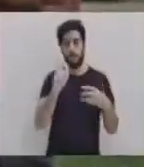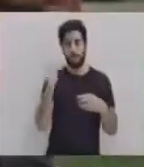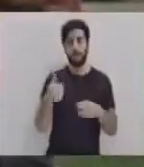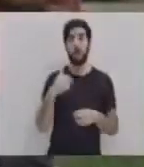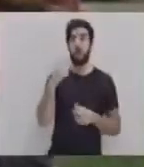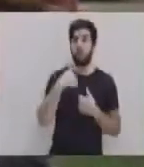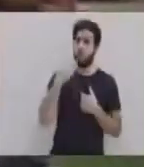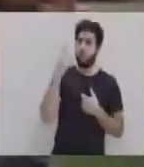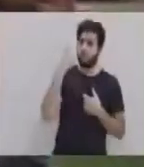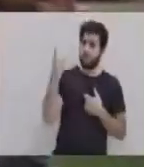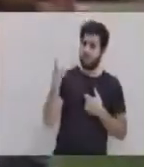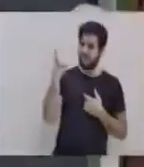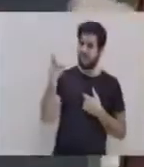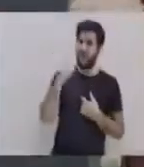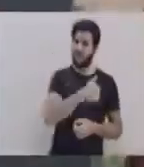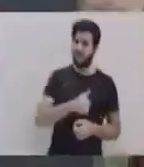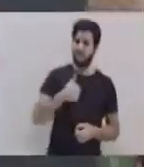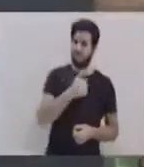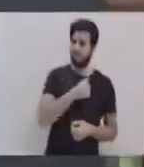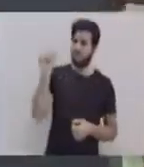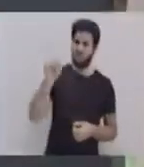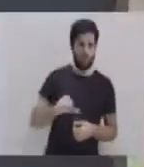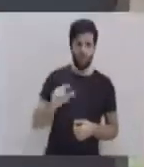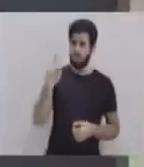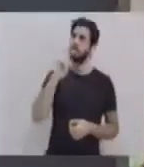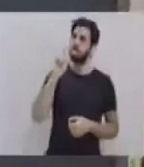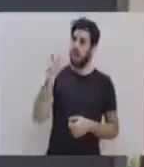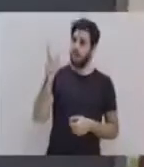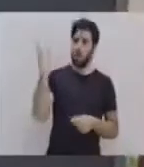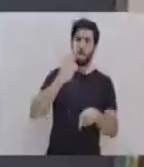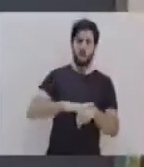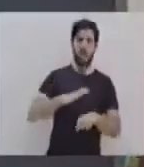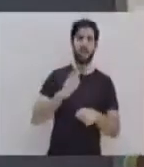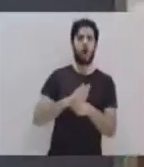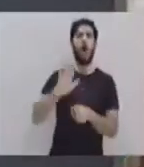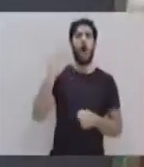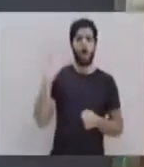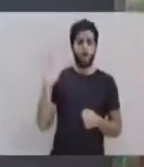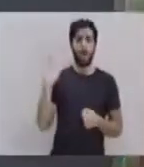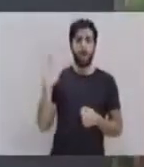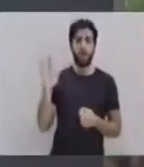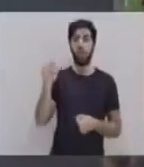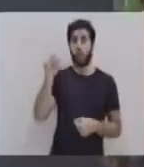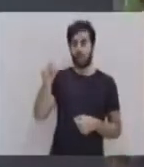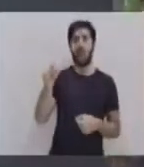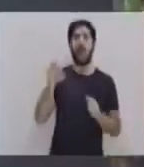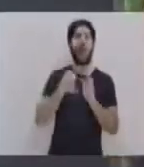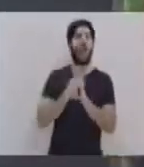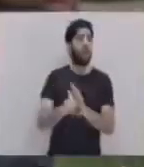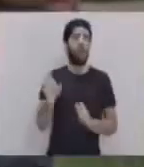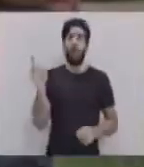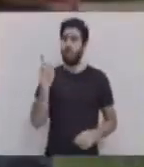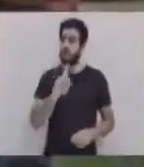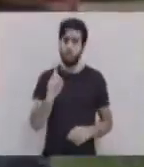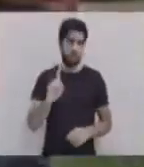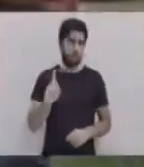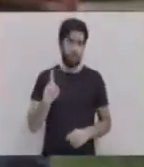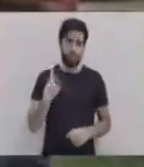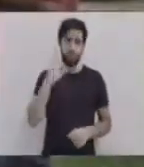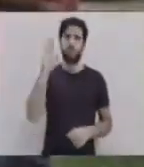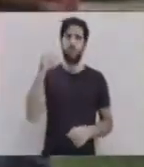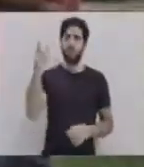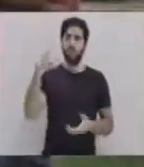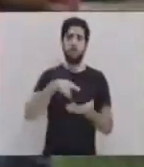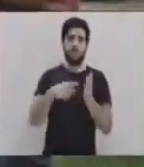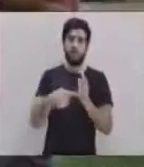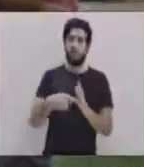Siguiente ejemplo. Te veo con mala actitud, deberías estar más comprometido. Este ejemplo es no asertivo porque aquí está